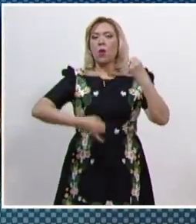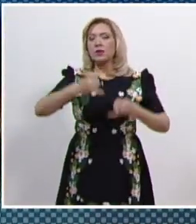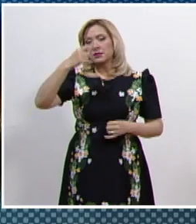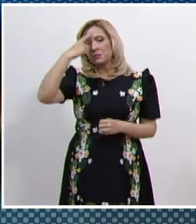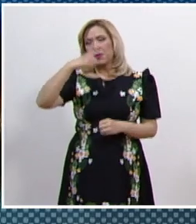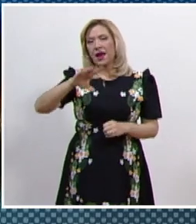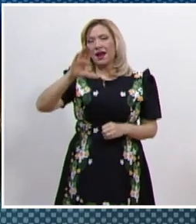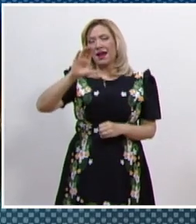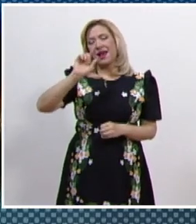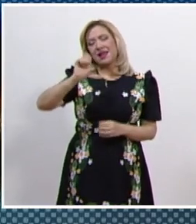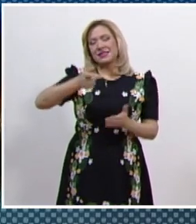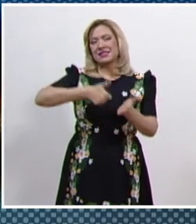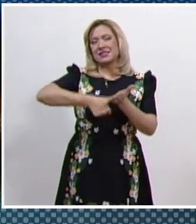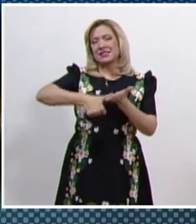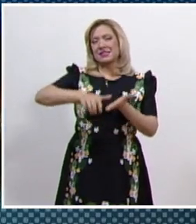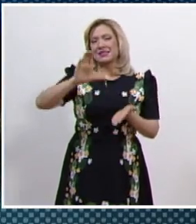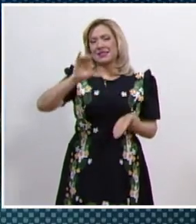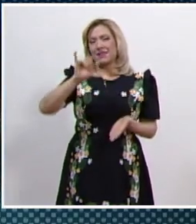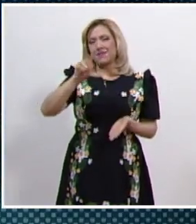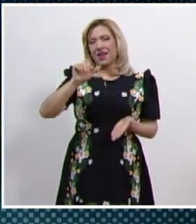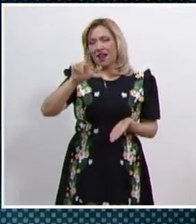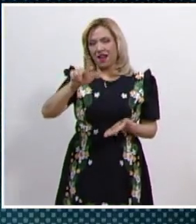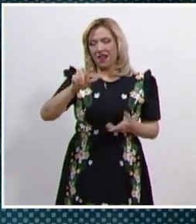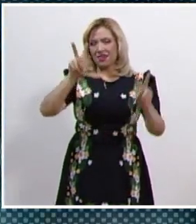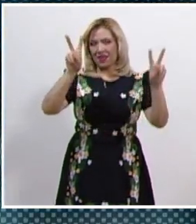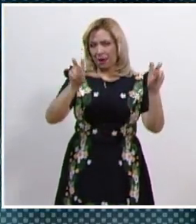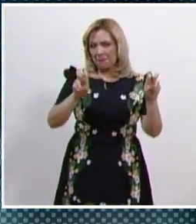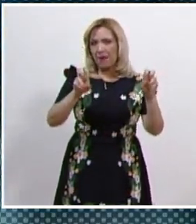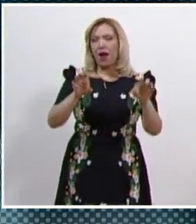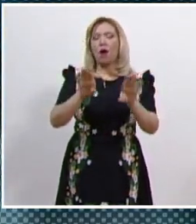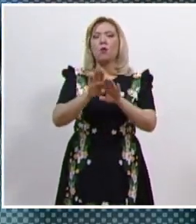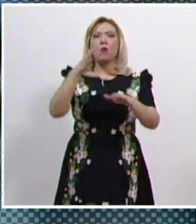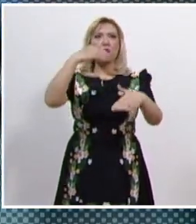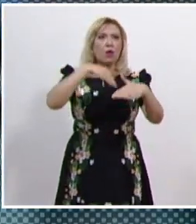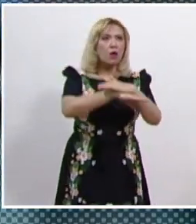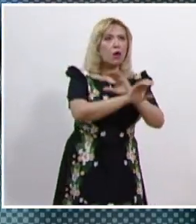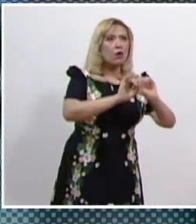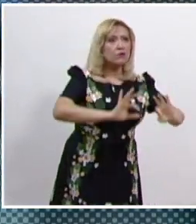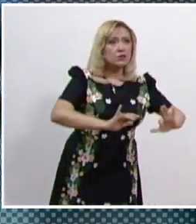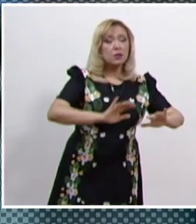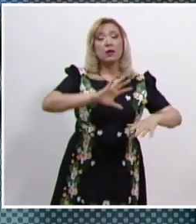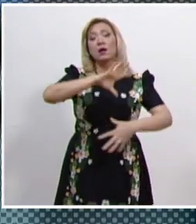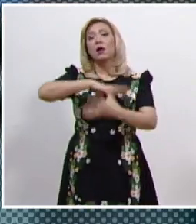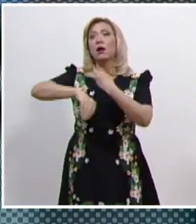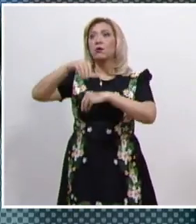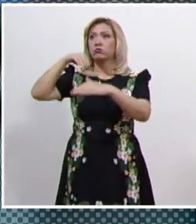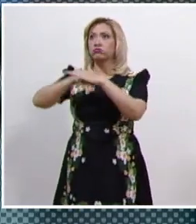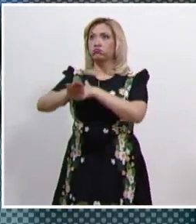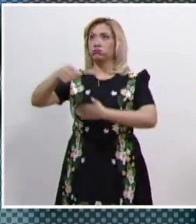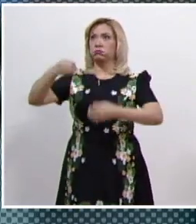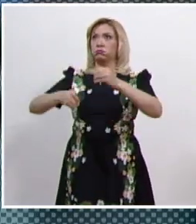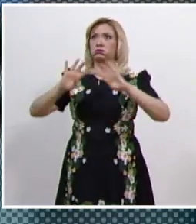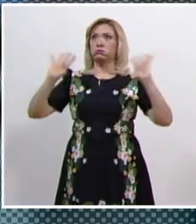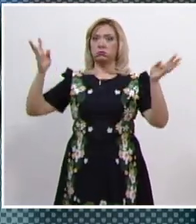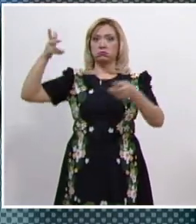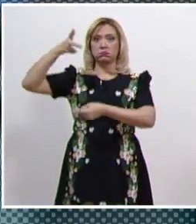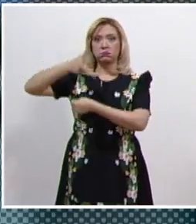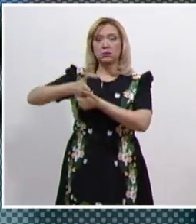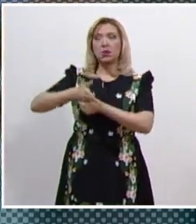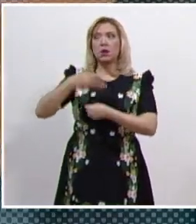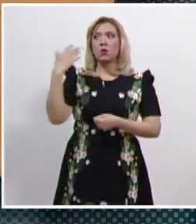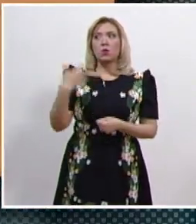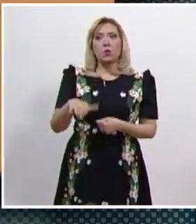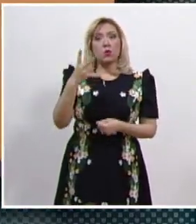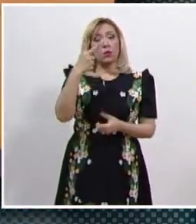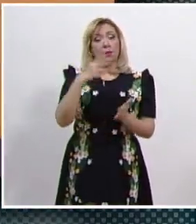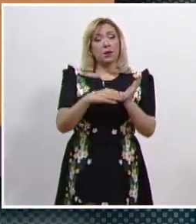civil, de proceso escrito y oral, quienes conocieron de más de 118,000 nuevos expedientes durante